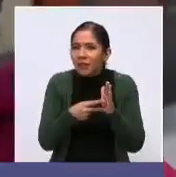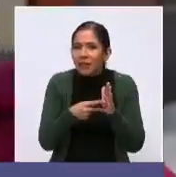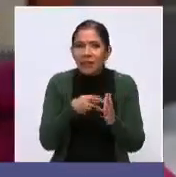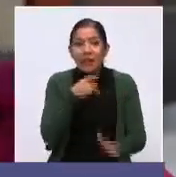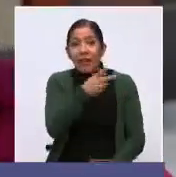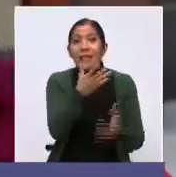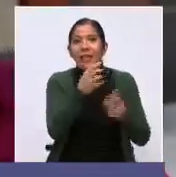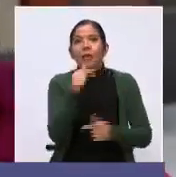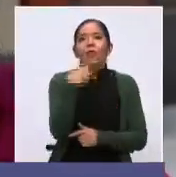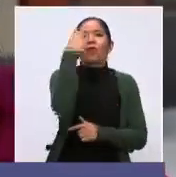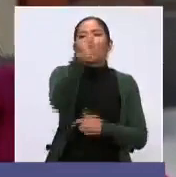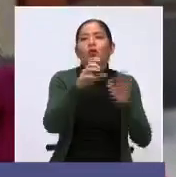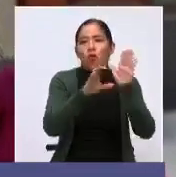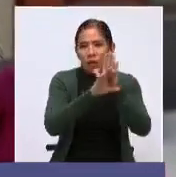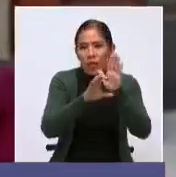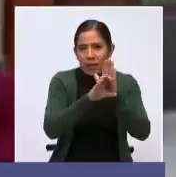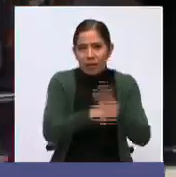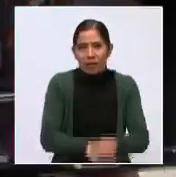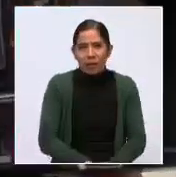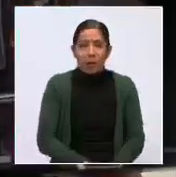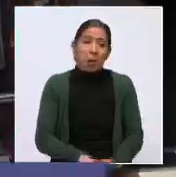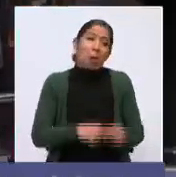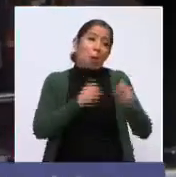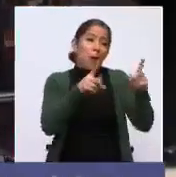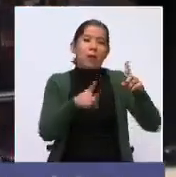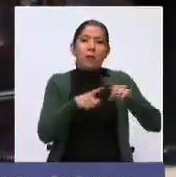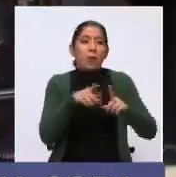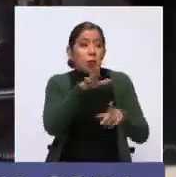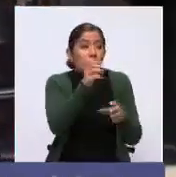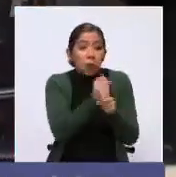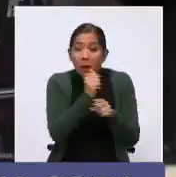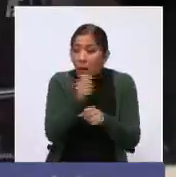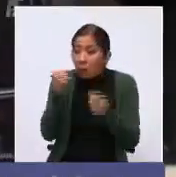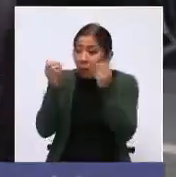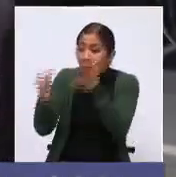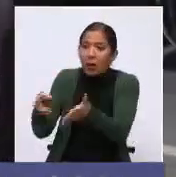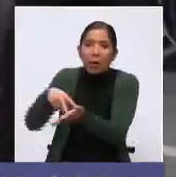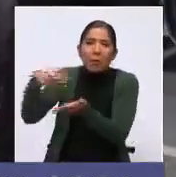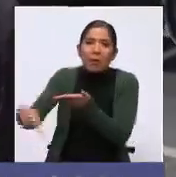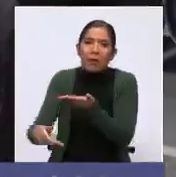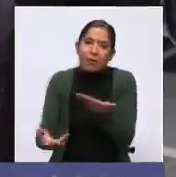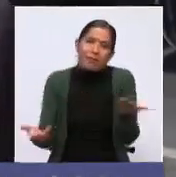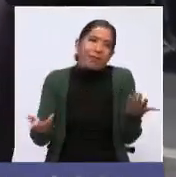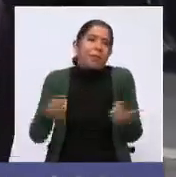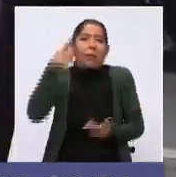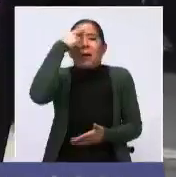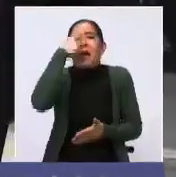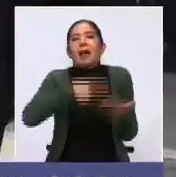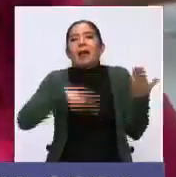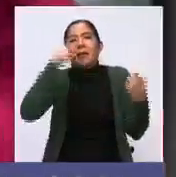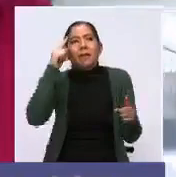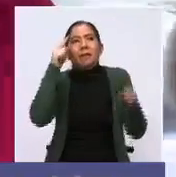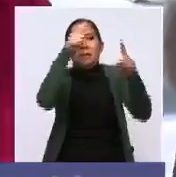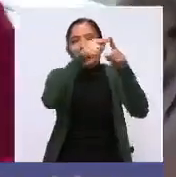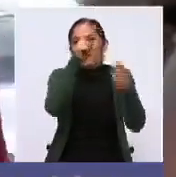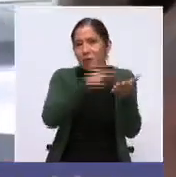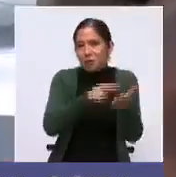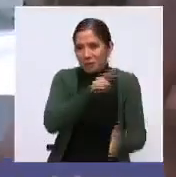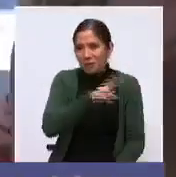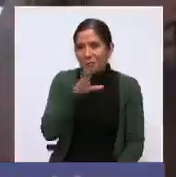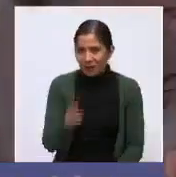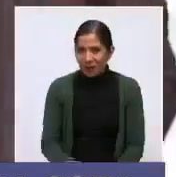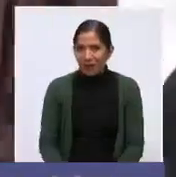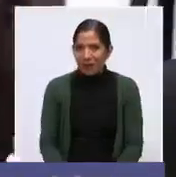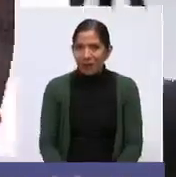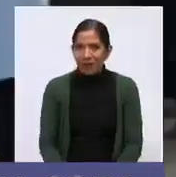para eso están llevando, pero se está aplazando en la gestión, en vano van a hacer, más a lo contrario, juntamente con ella, con